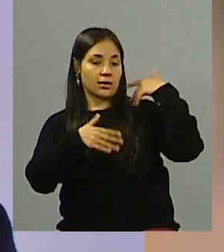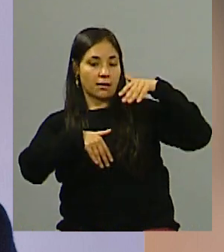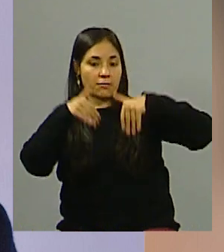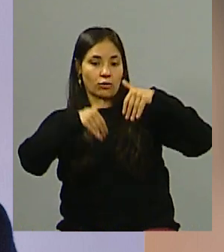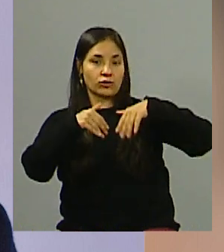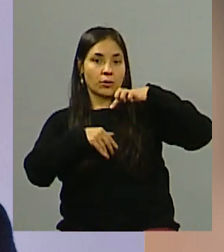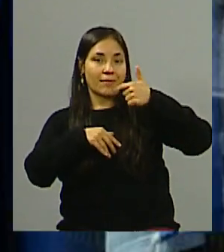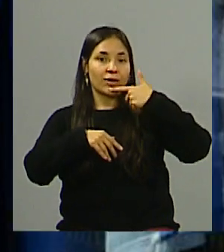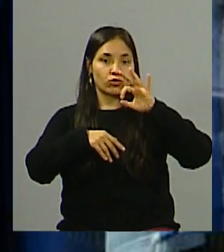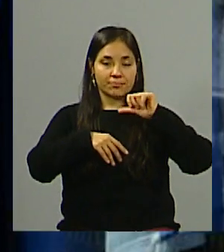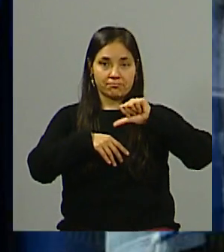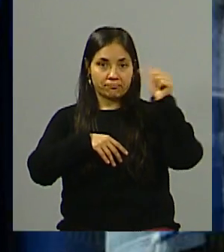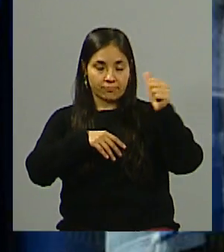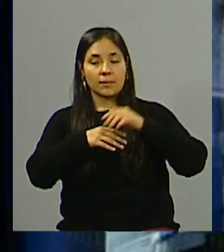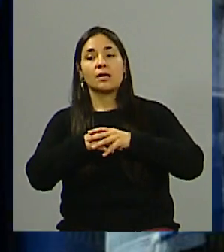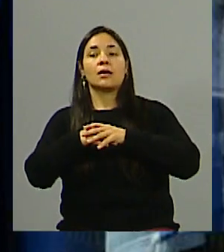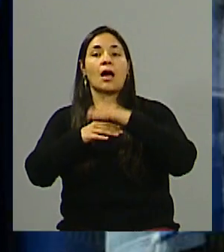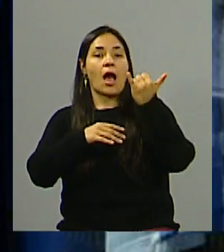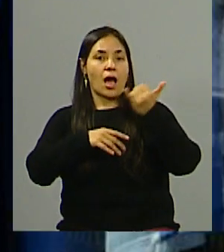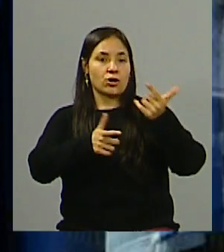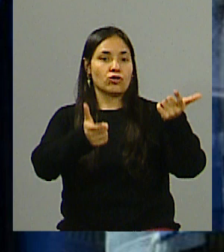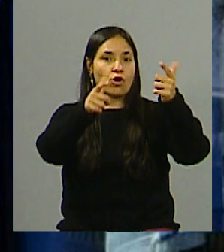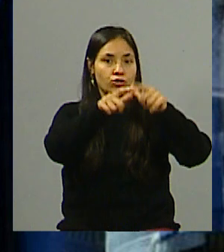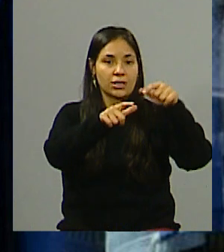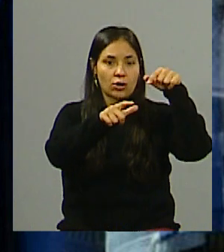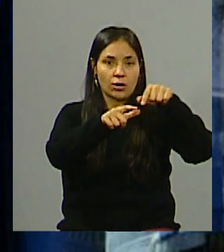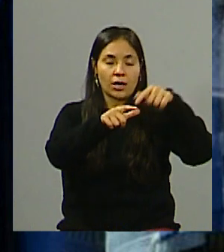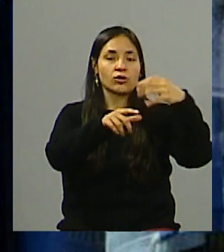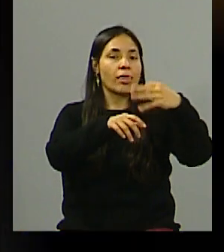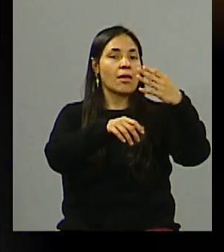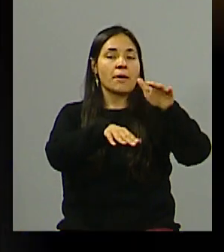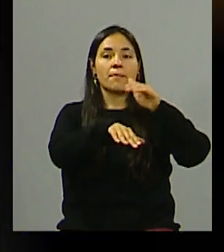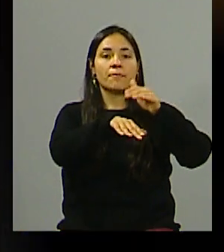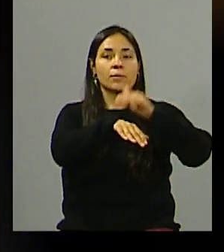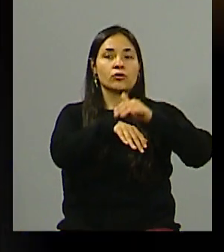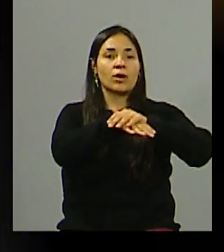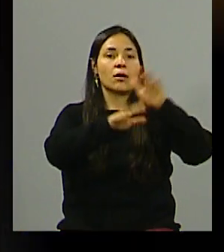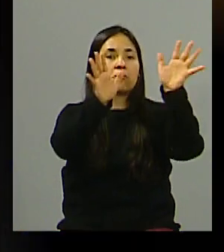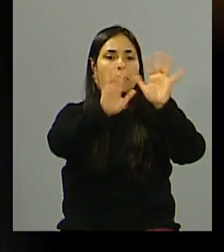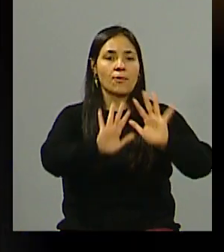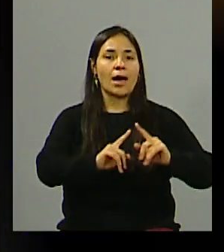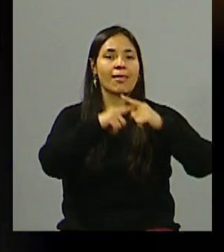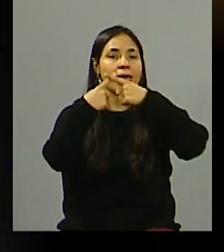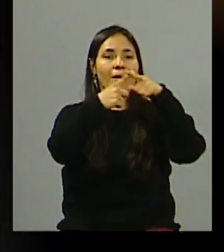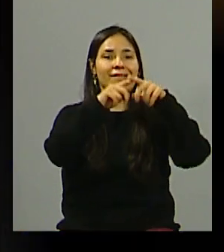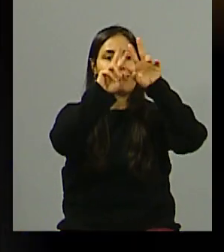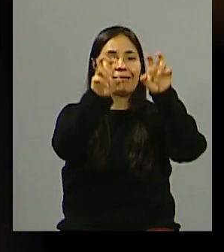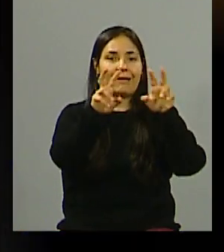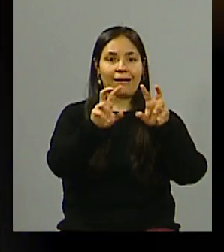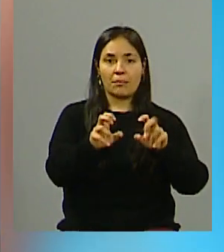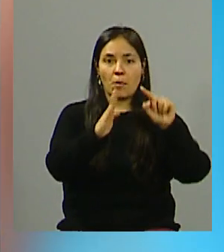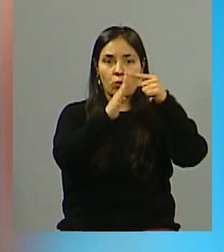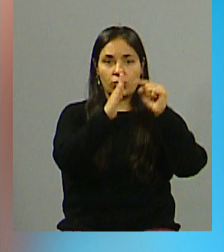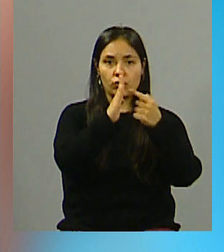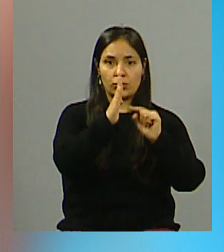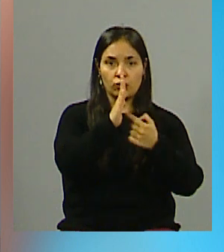un consejo que es, como decíamos, el que prepara previamente el debate y se